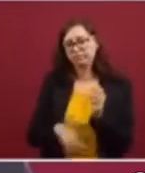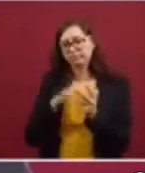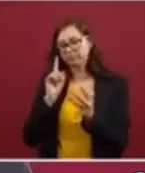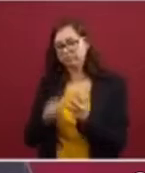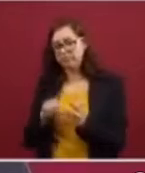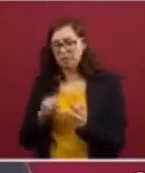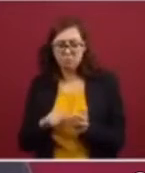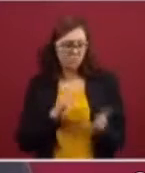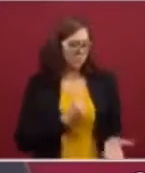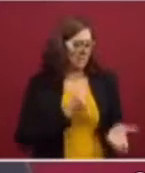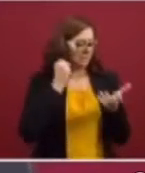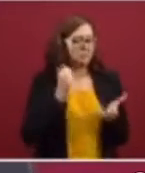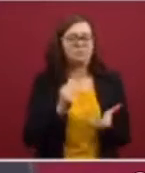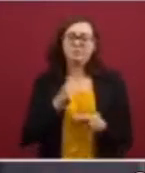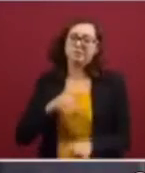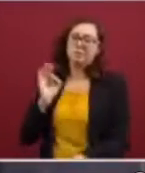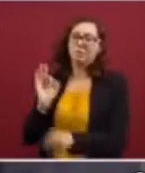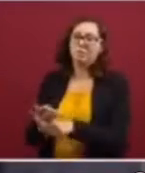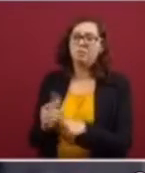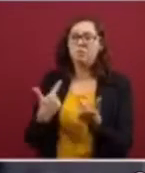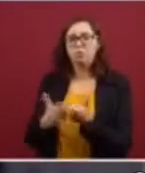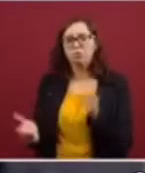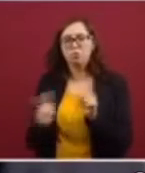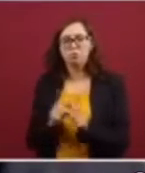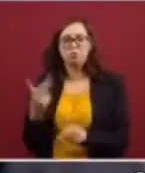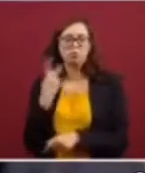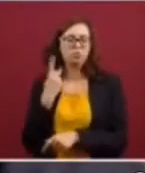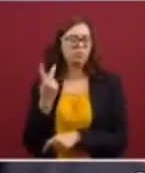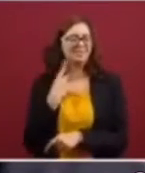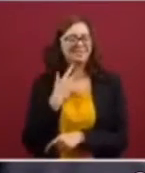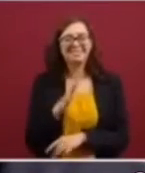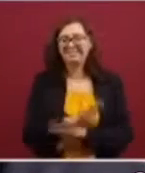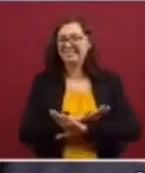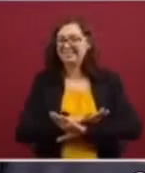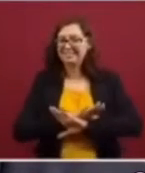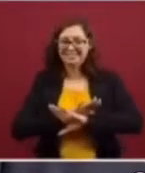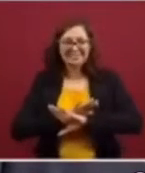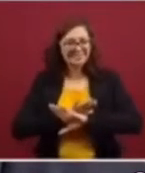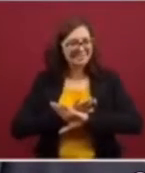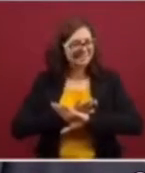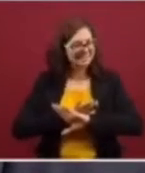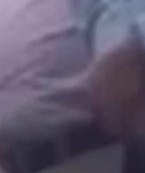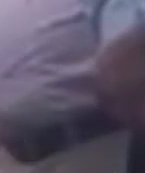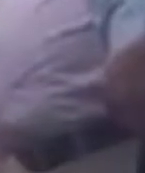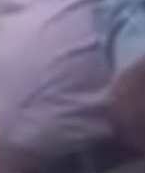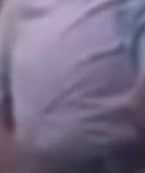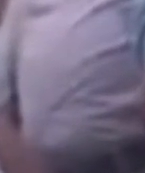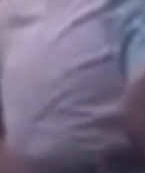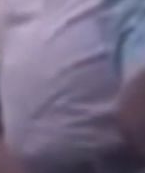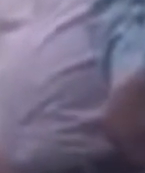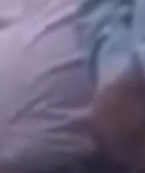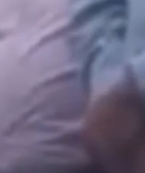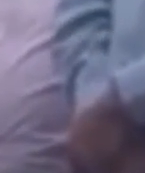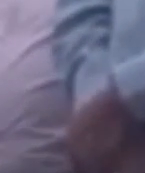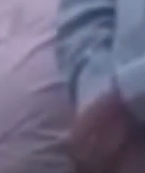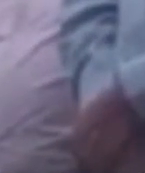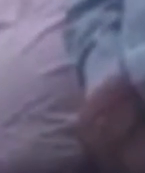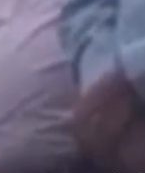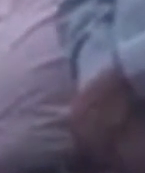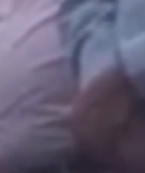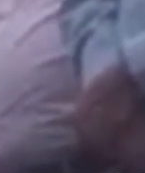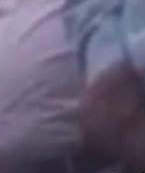utilización del presupuesto para favorecer a partidos, a candidatos. Si ustedes le ayudan a